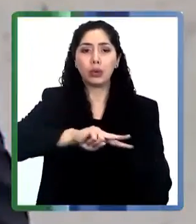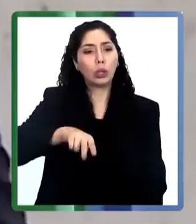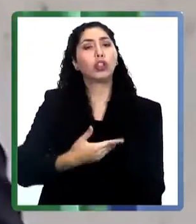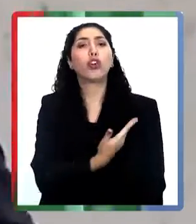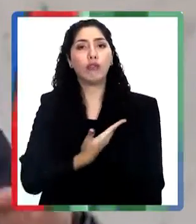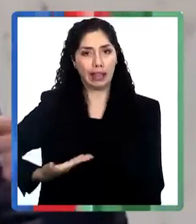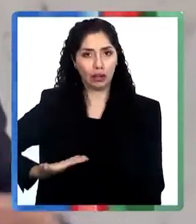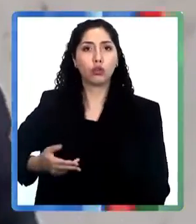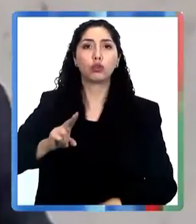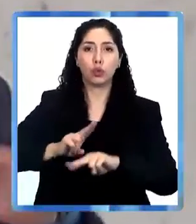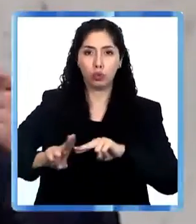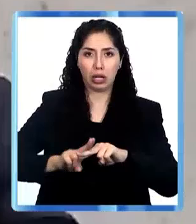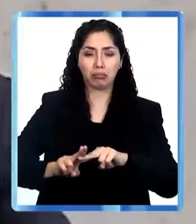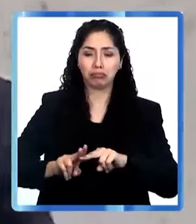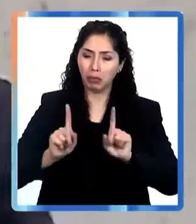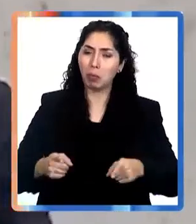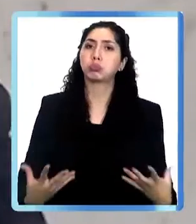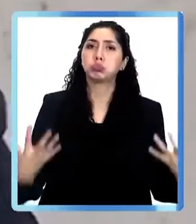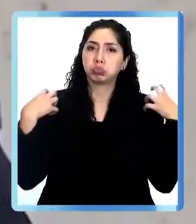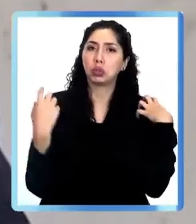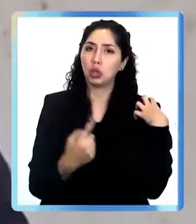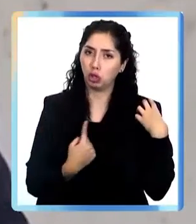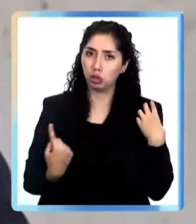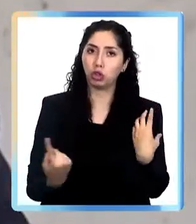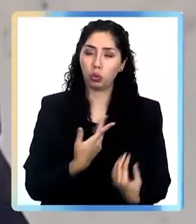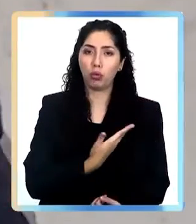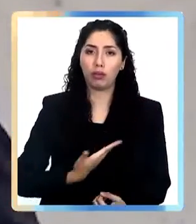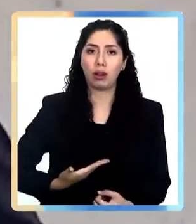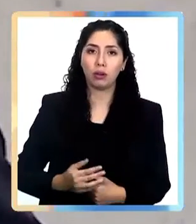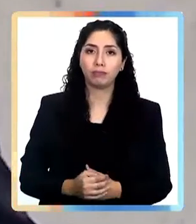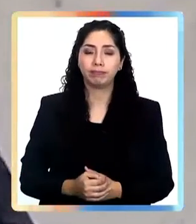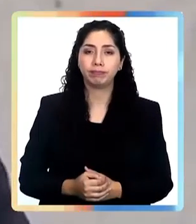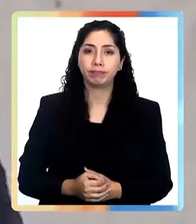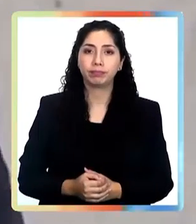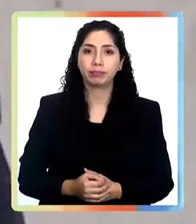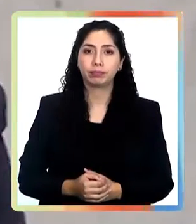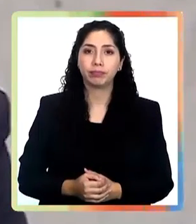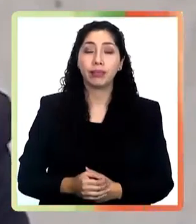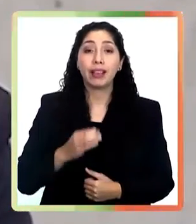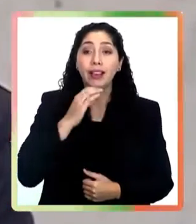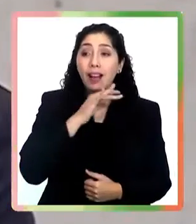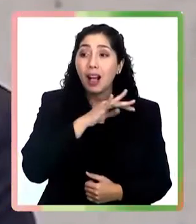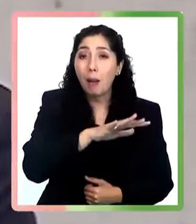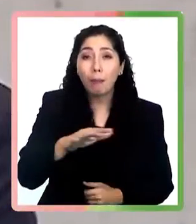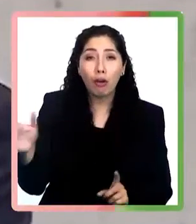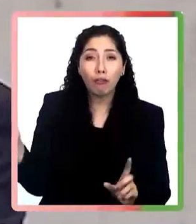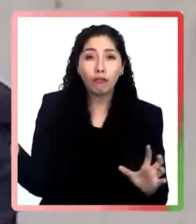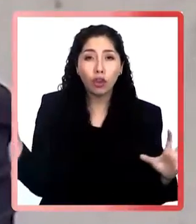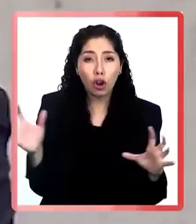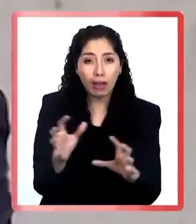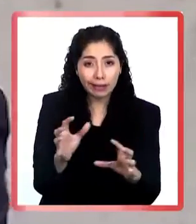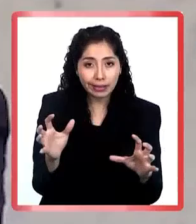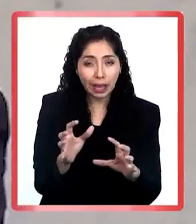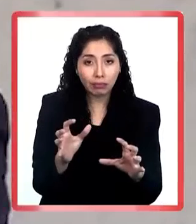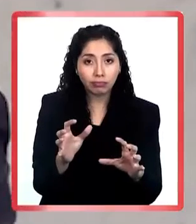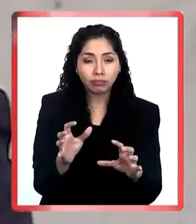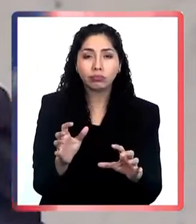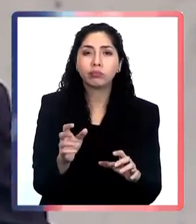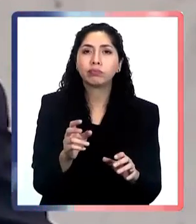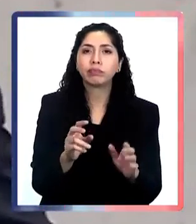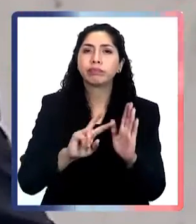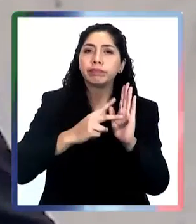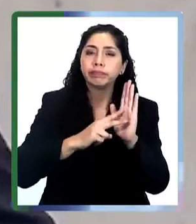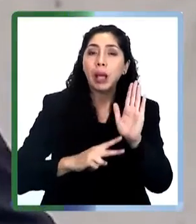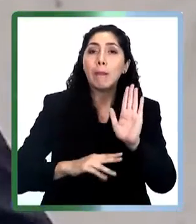gobierno solucionarlo y como gobierno lo vamos a solucionar y en el caso de la violencia rural vamos a reformular el programa de